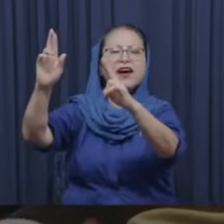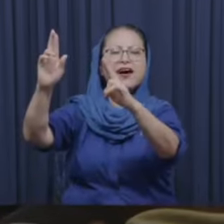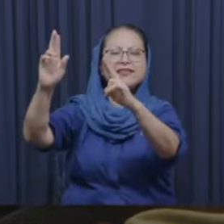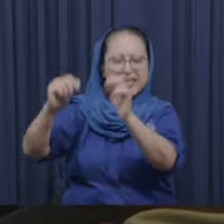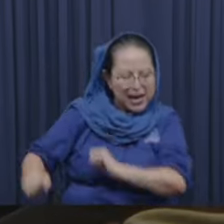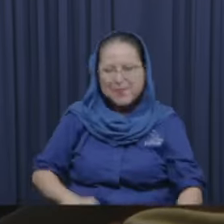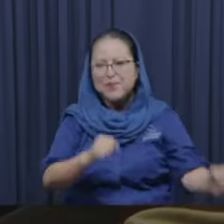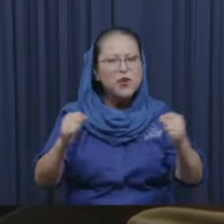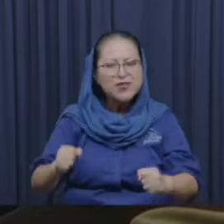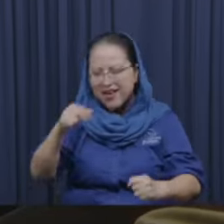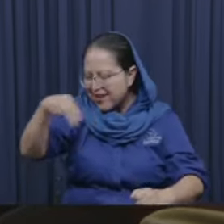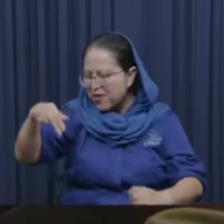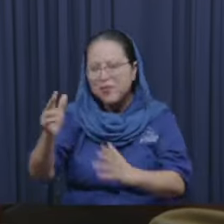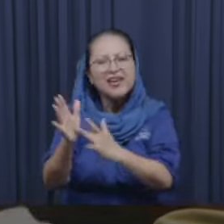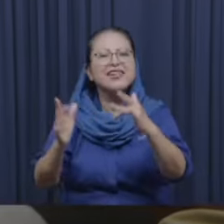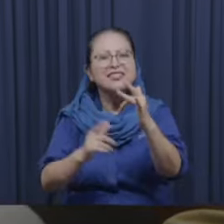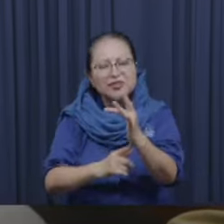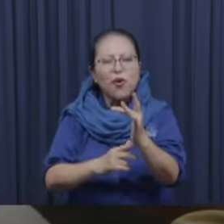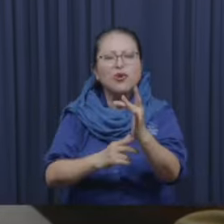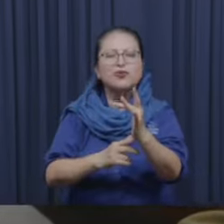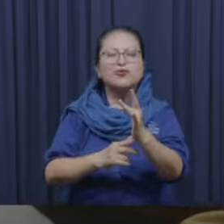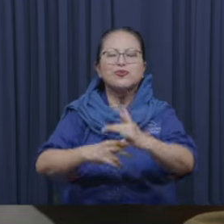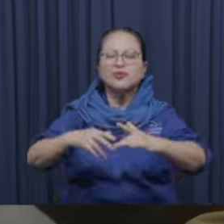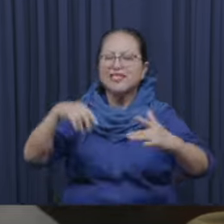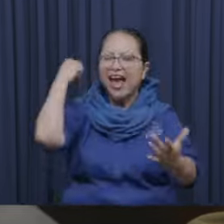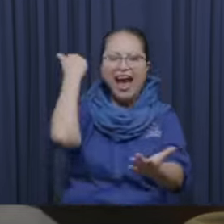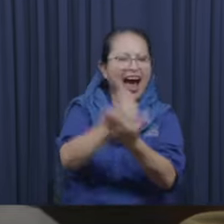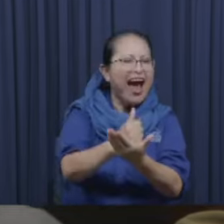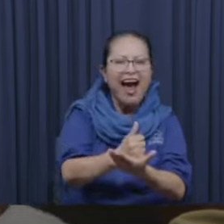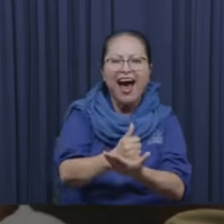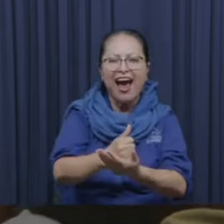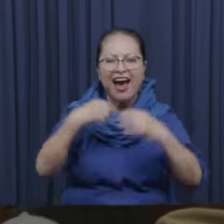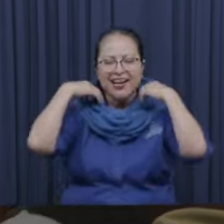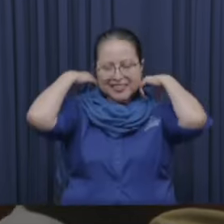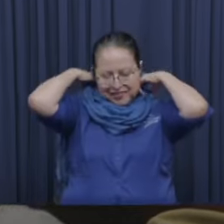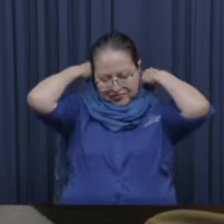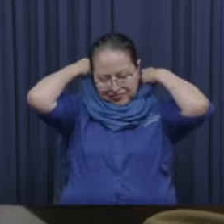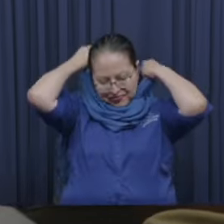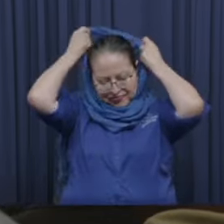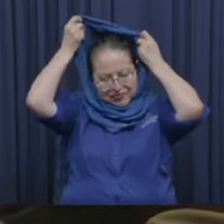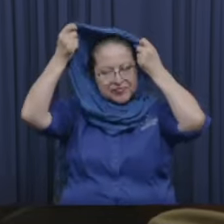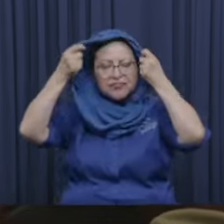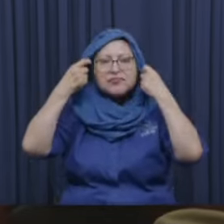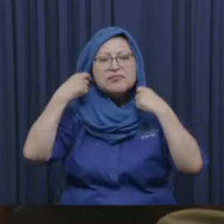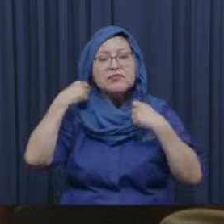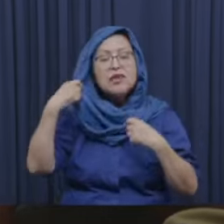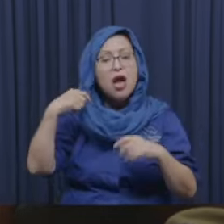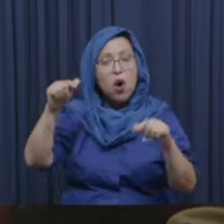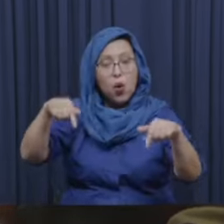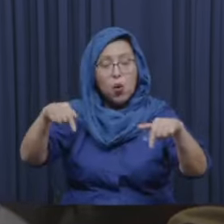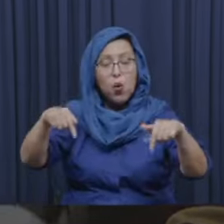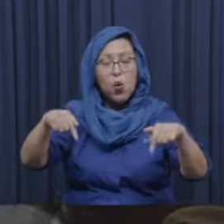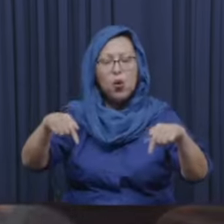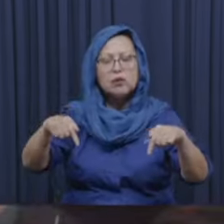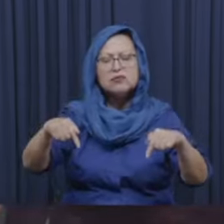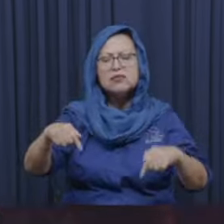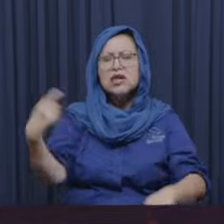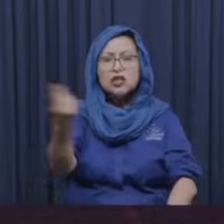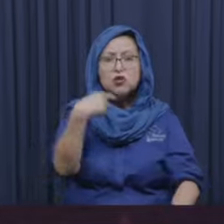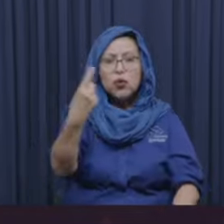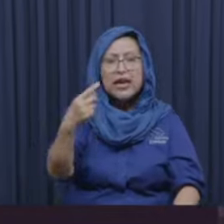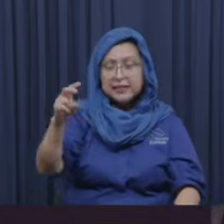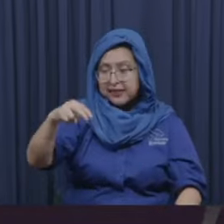honra en el nombre poderoso de Cristo Jesús en ese mismo sentir padre estamos levantando señor todas